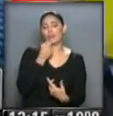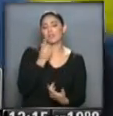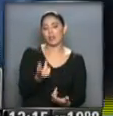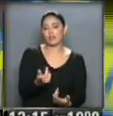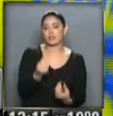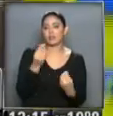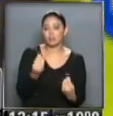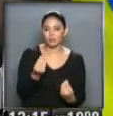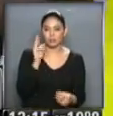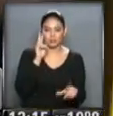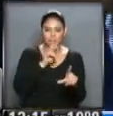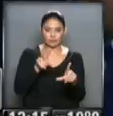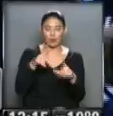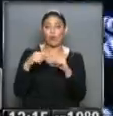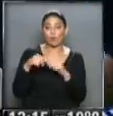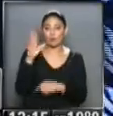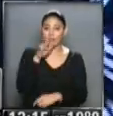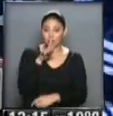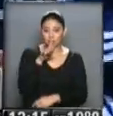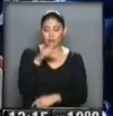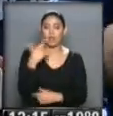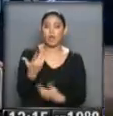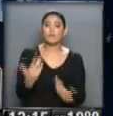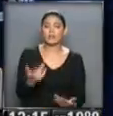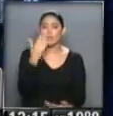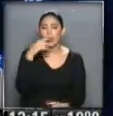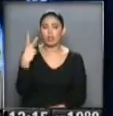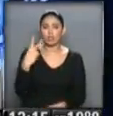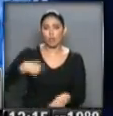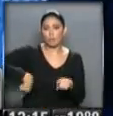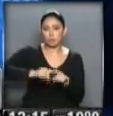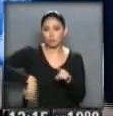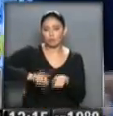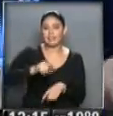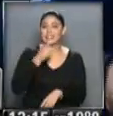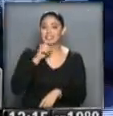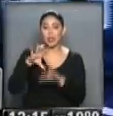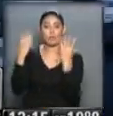llevaba rápido, dijo. Y él le pidió que lo lleve más despacio, por eso le pegó dos patadas. Si esto pasa en un Mundial,